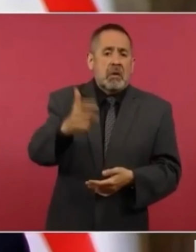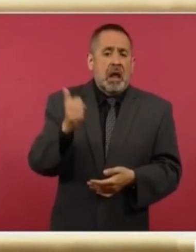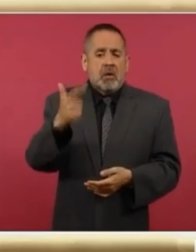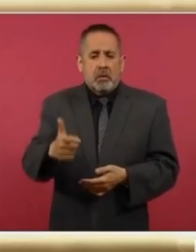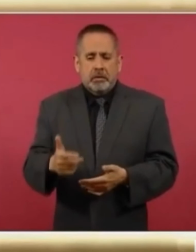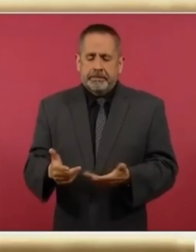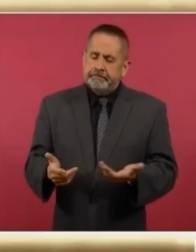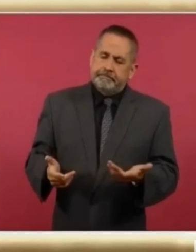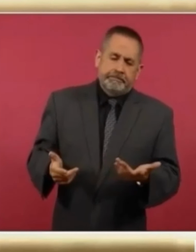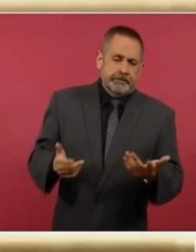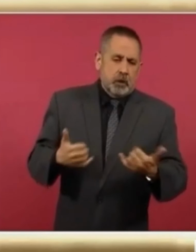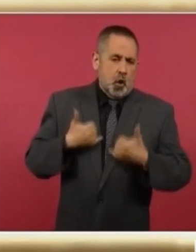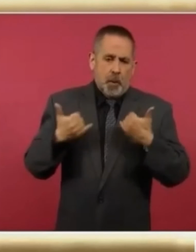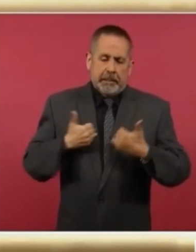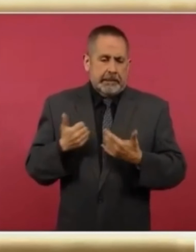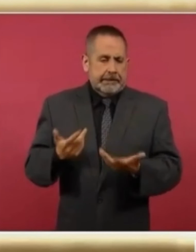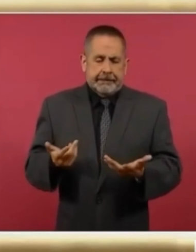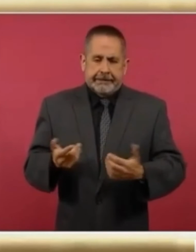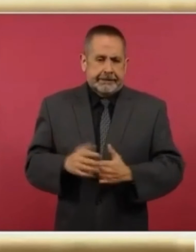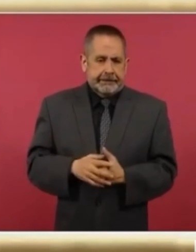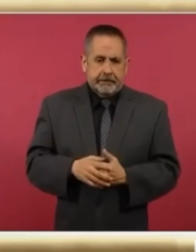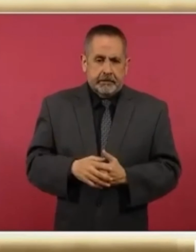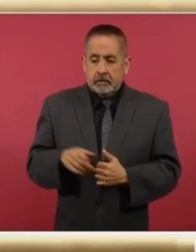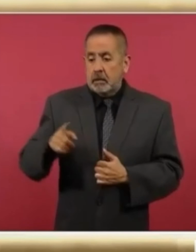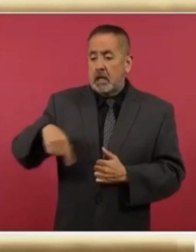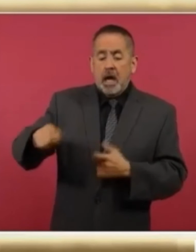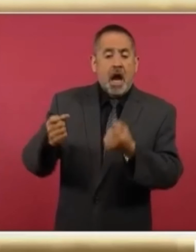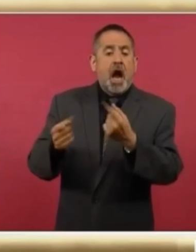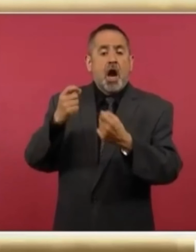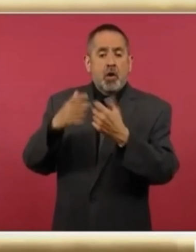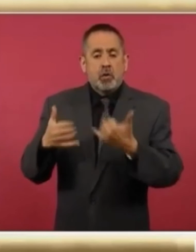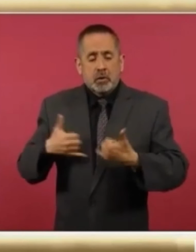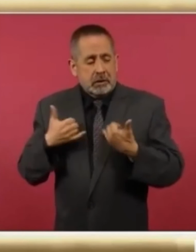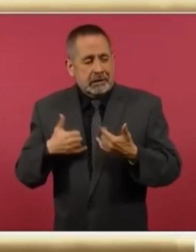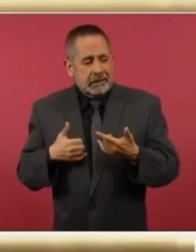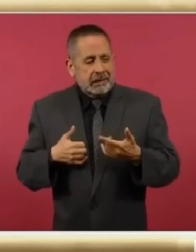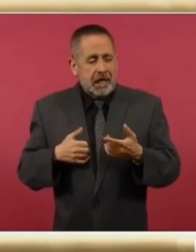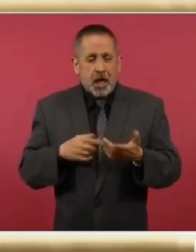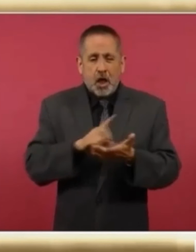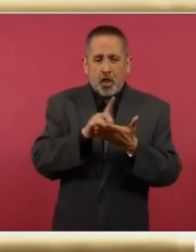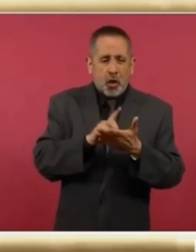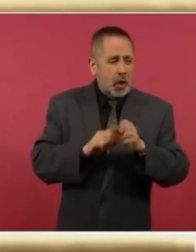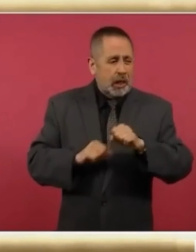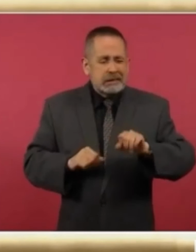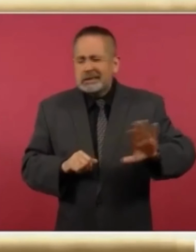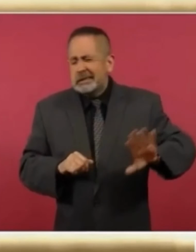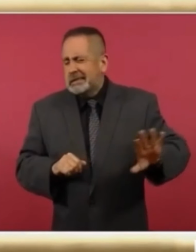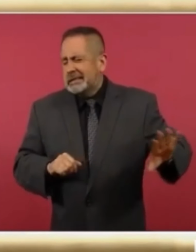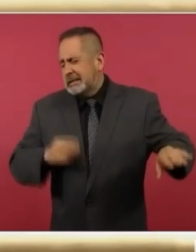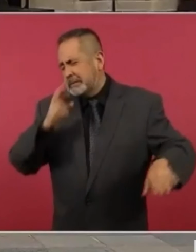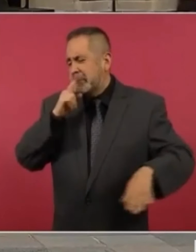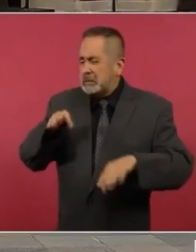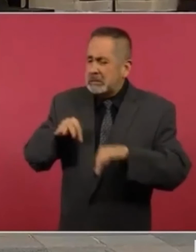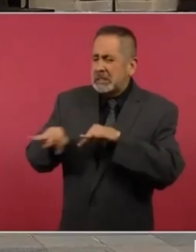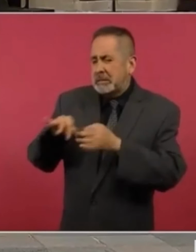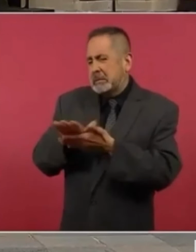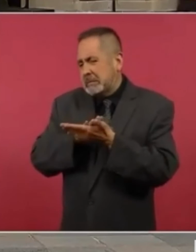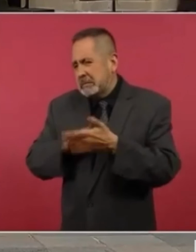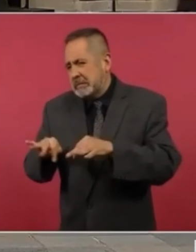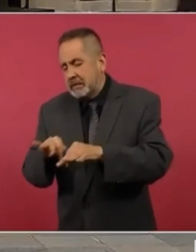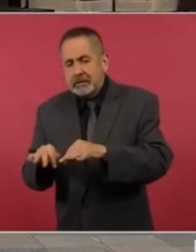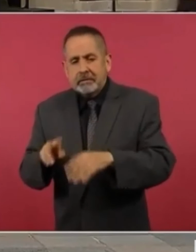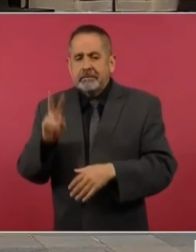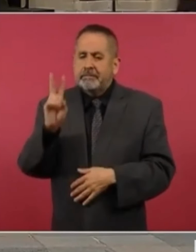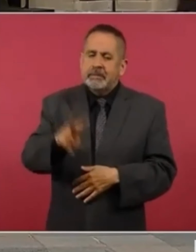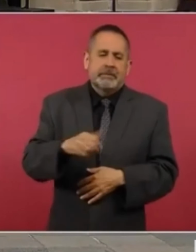se puede, sin caer en actividades ilícitas.